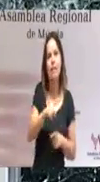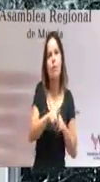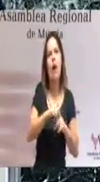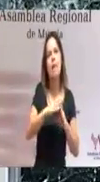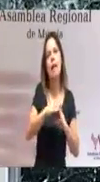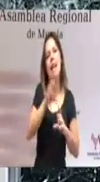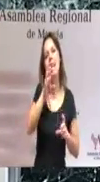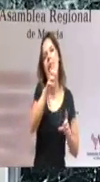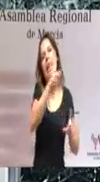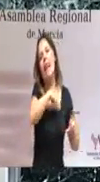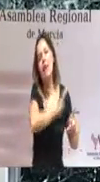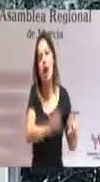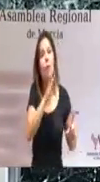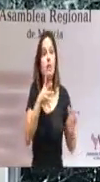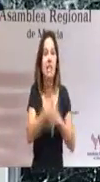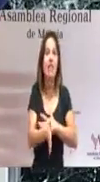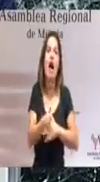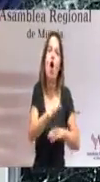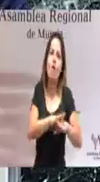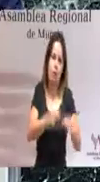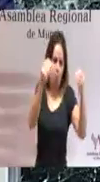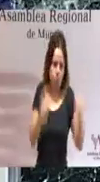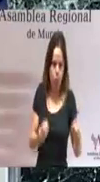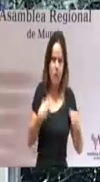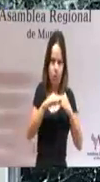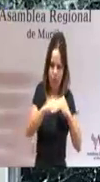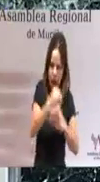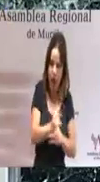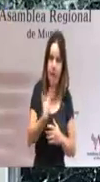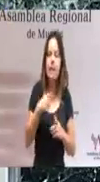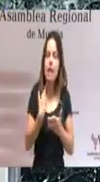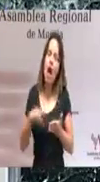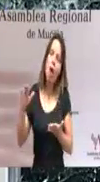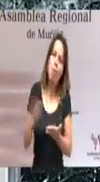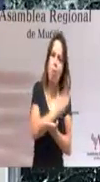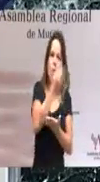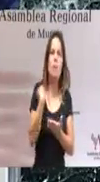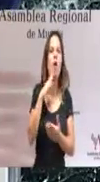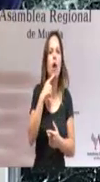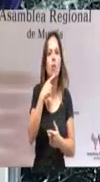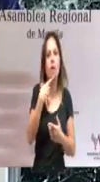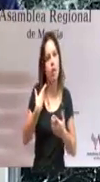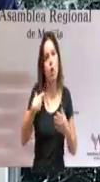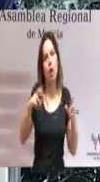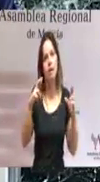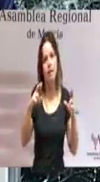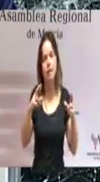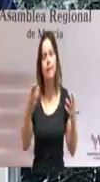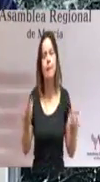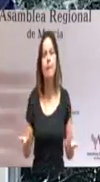nivel nacional, porque haya gobierno y haya estabilidad, y que pasemos página, como usted ha dicho.